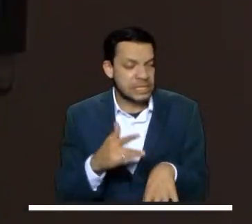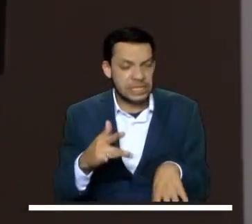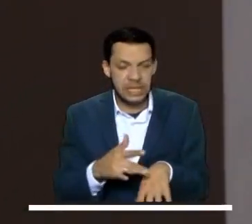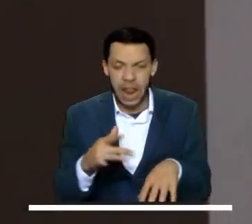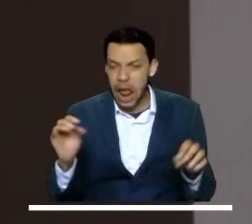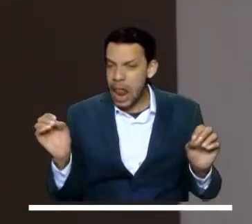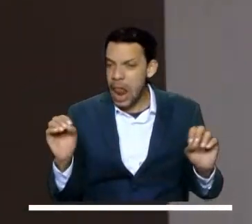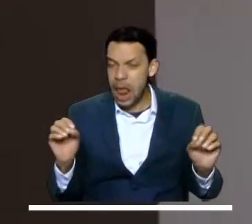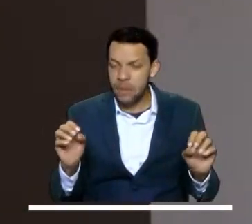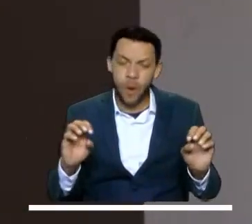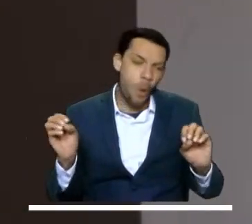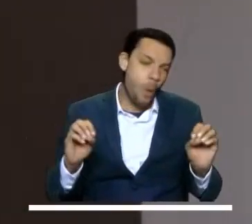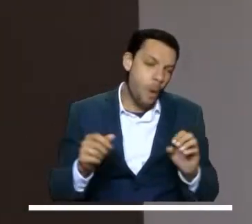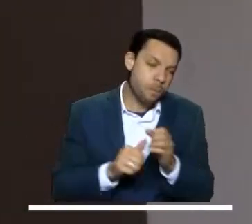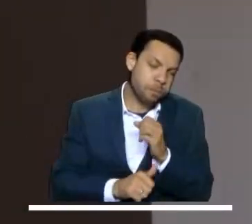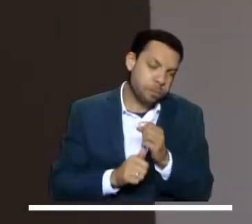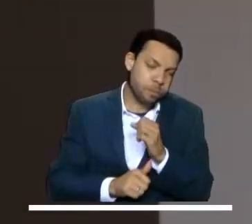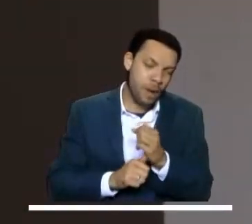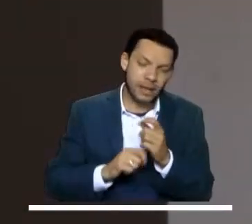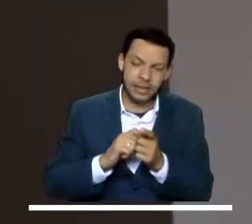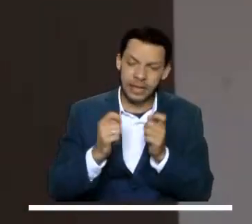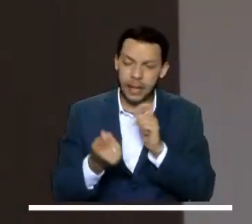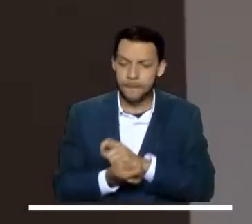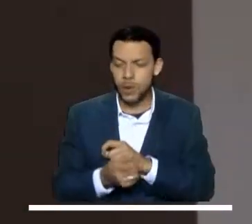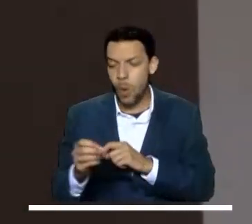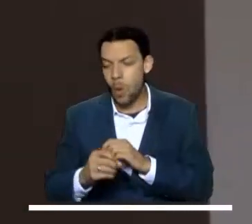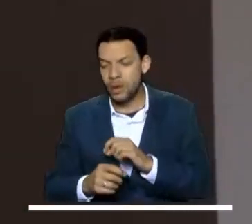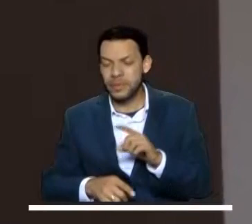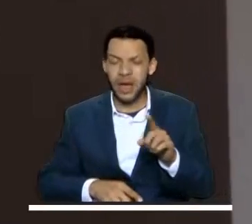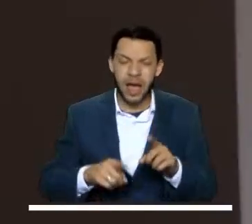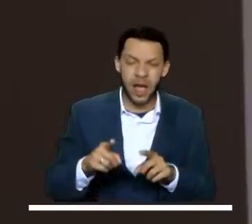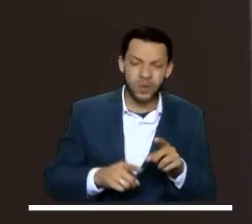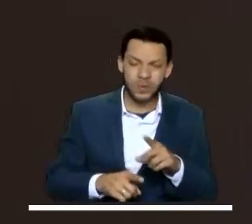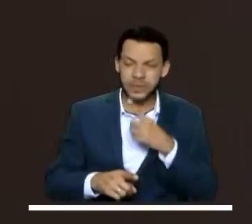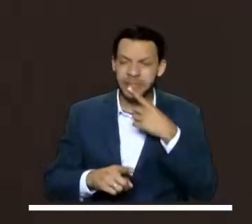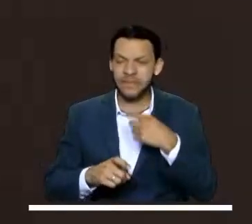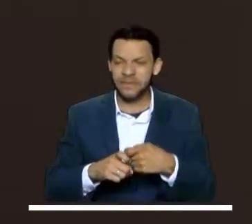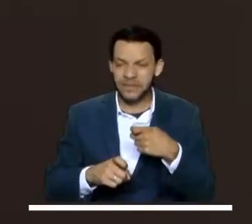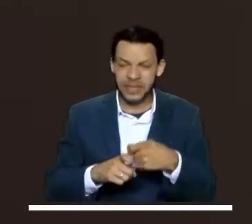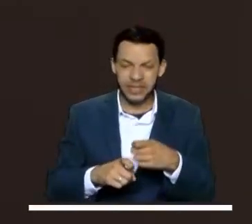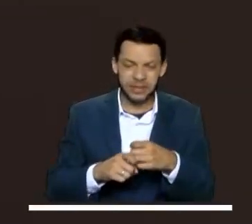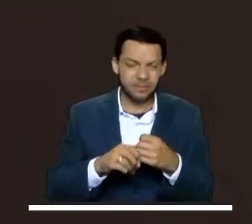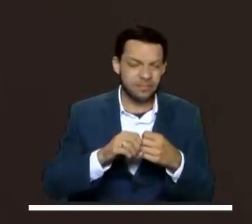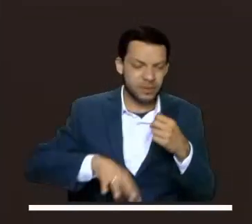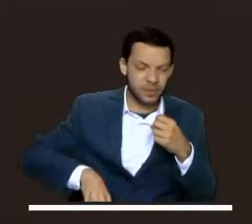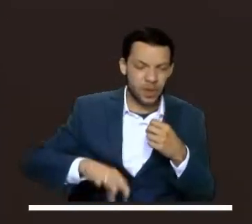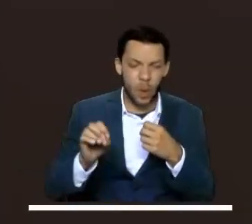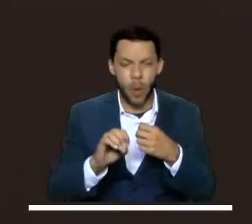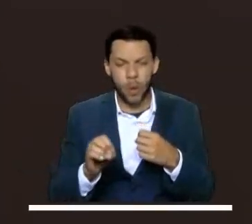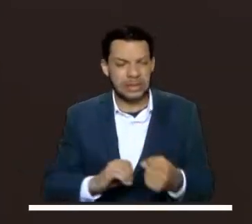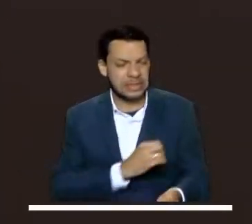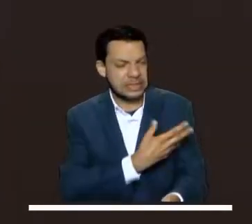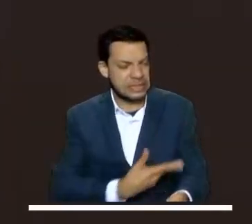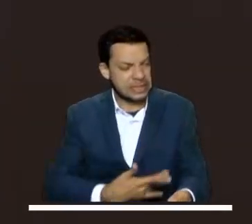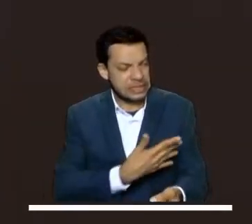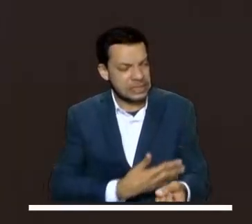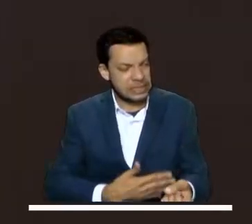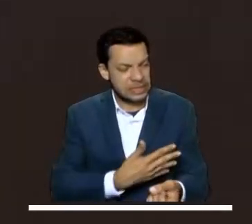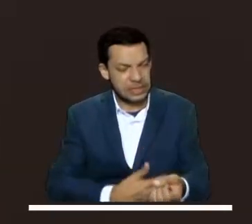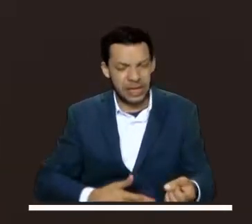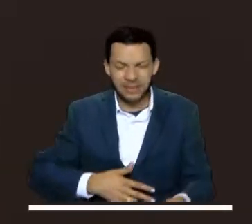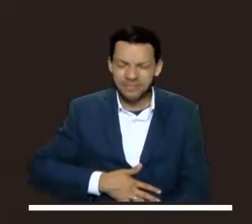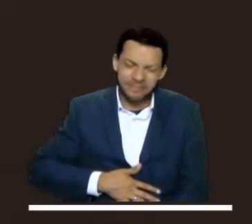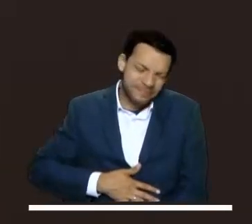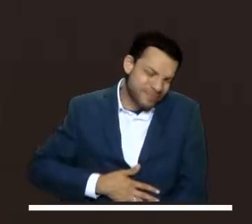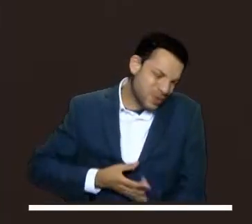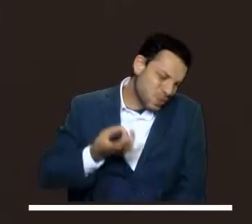estreñimiento o cambio en la forma de la materia fecal o eventualmente presentar sangrados o dolor abdominal bajito, como decía ahora el